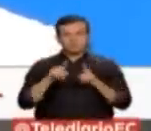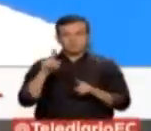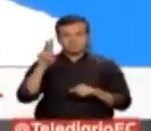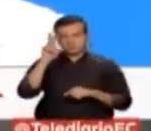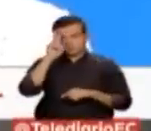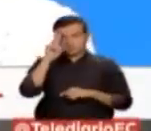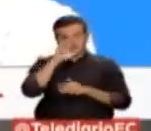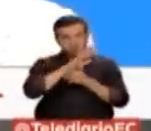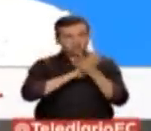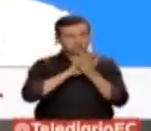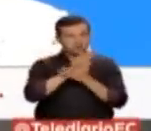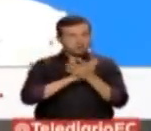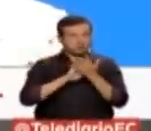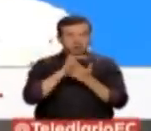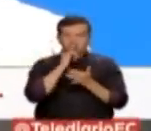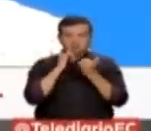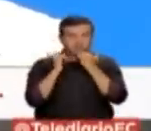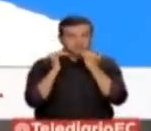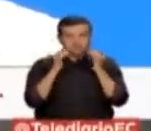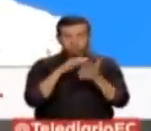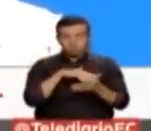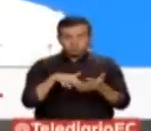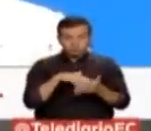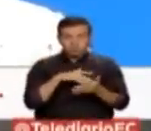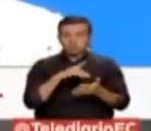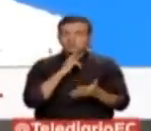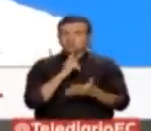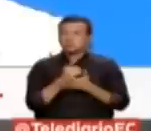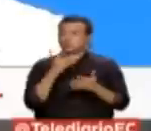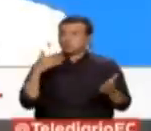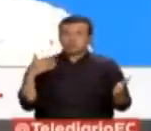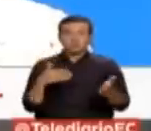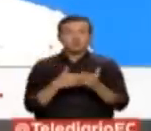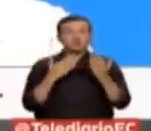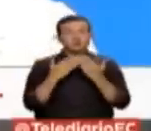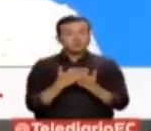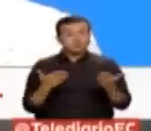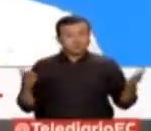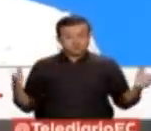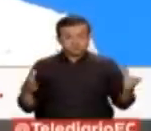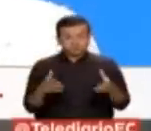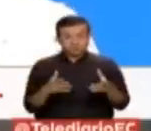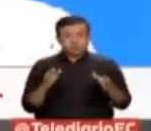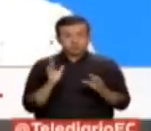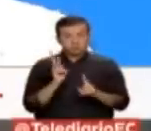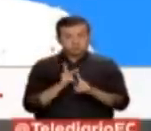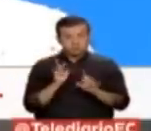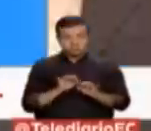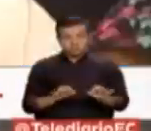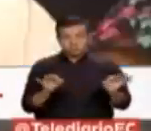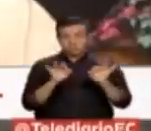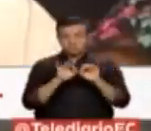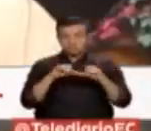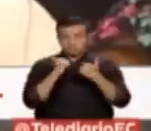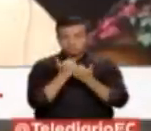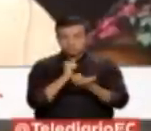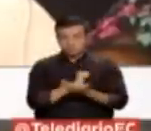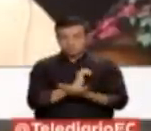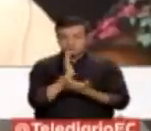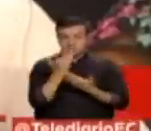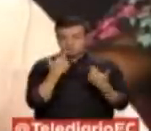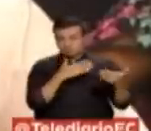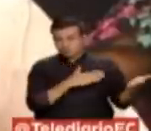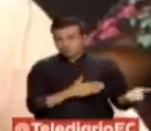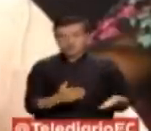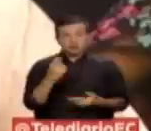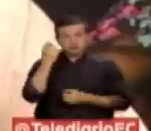el caos se quiere establecer las las dudas y se quiere desestabilizar a un órgano tan relevante como es la asamblea nacional hay mecanismos